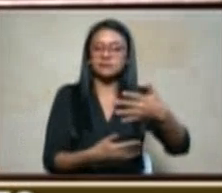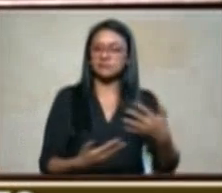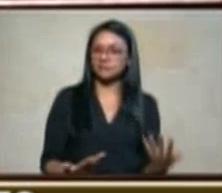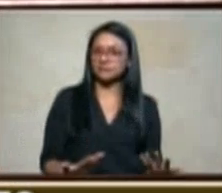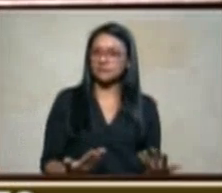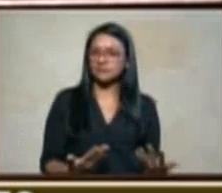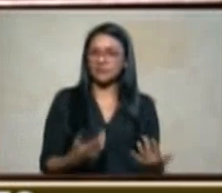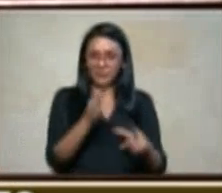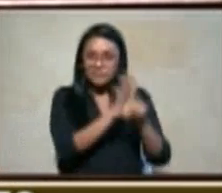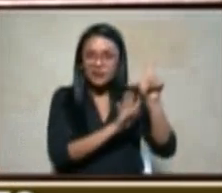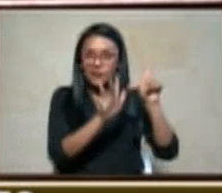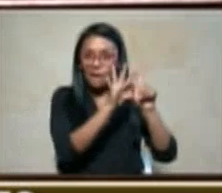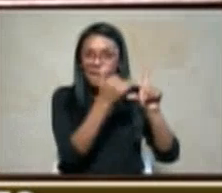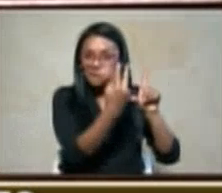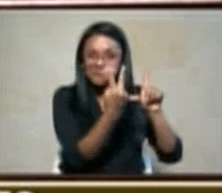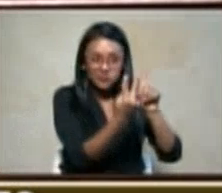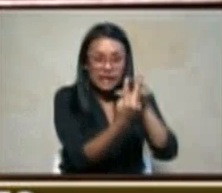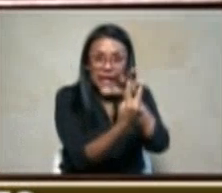Ellos no están en el video,